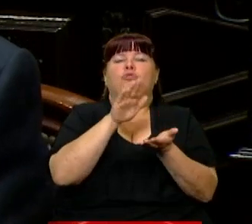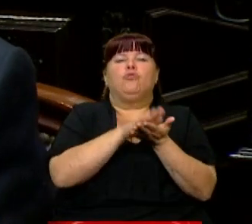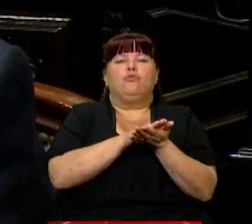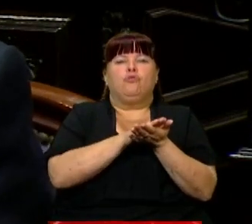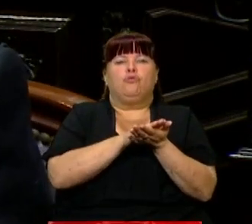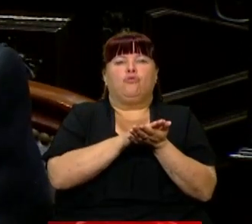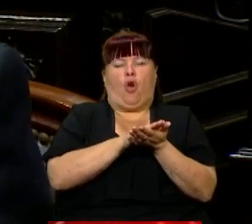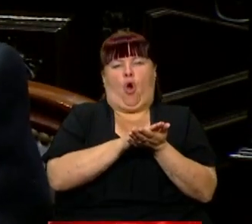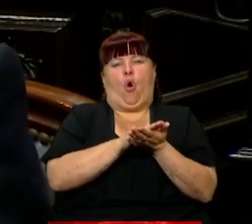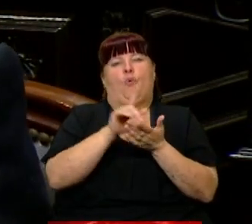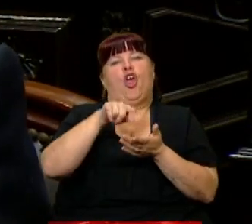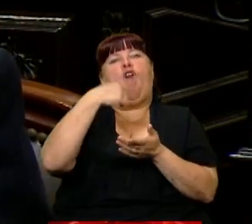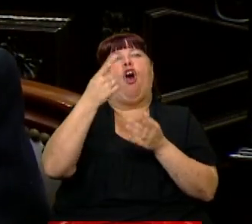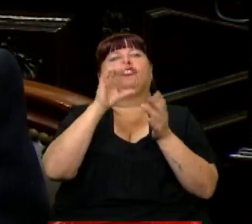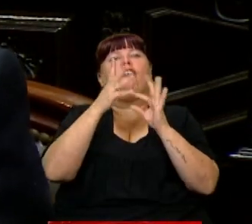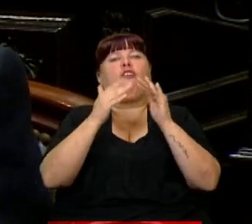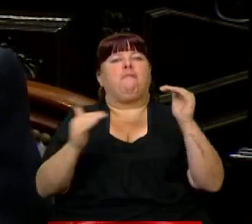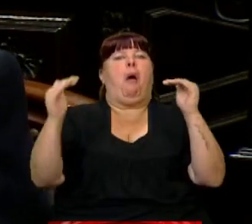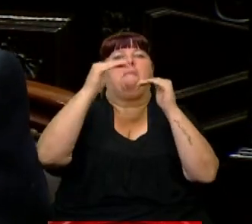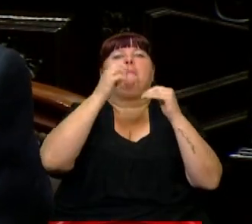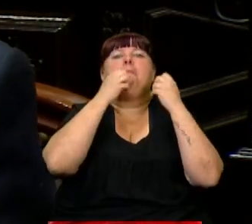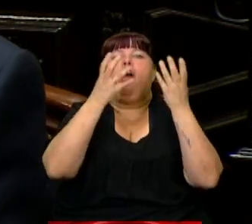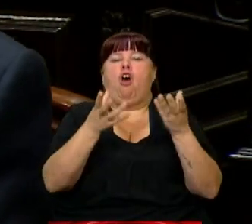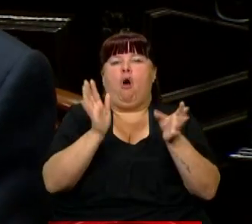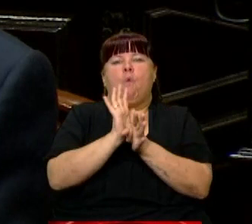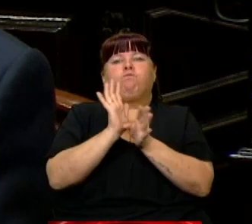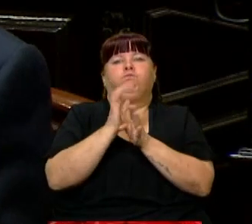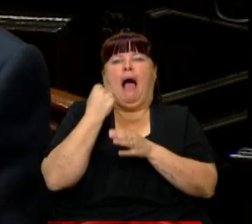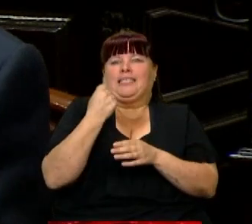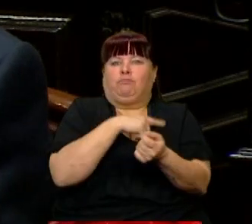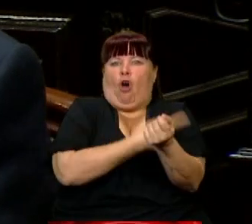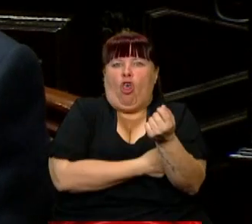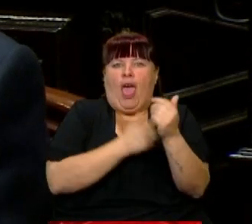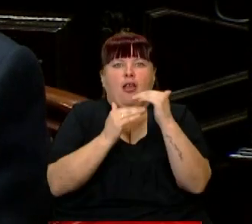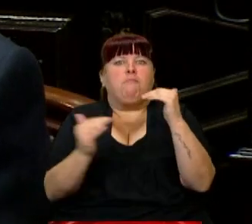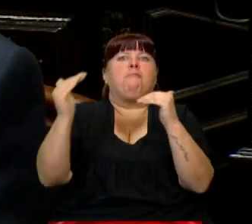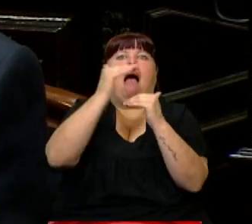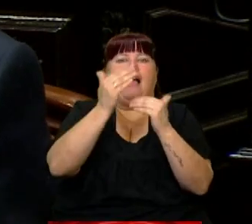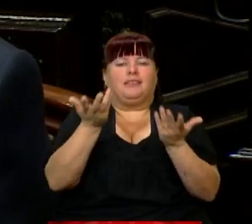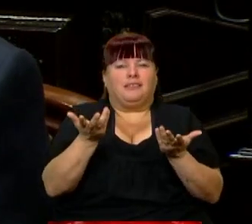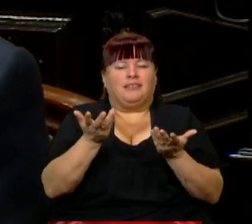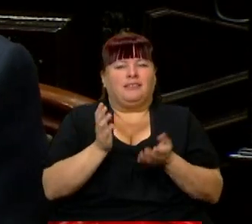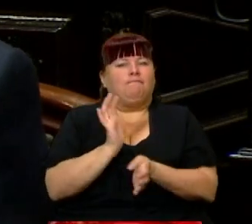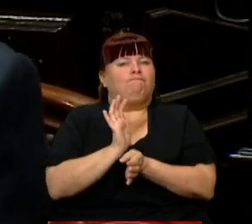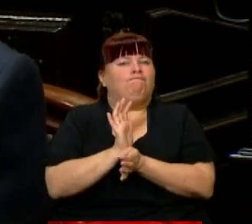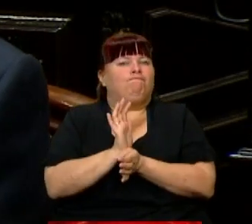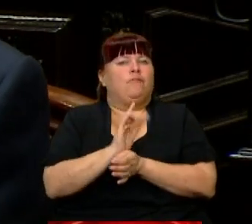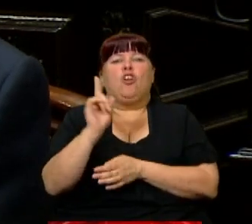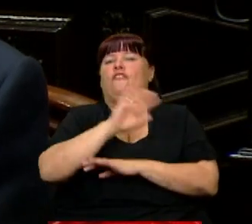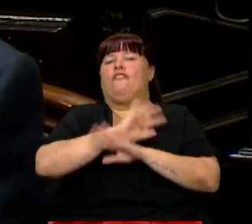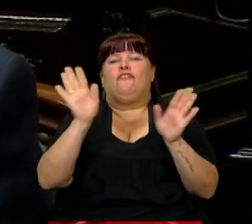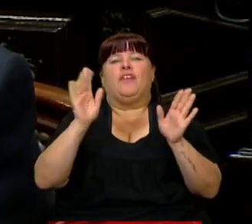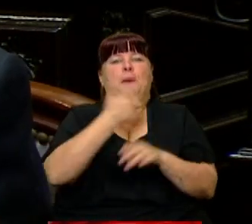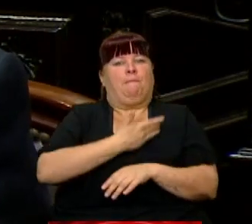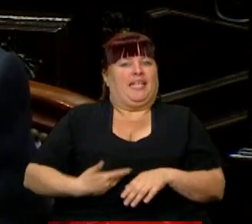de darle otra jerarquía, de darle otro rango, es que no va a depender más